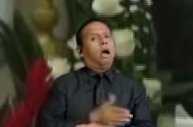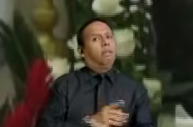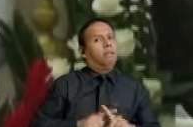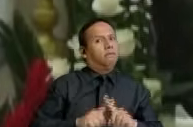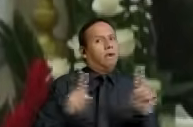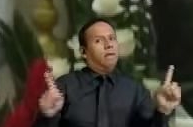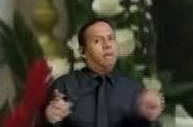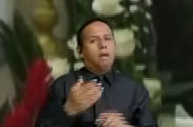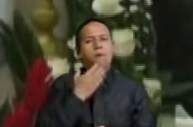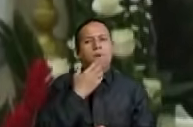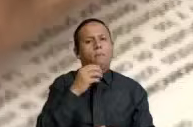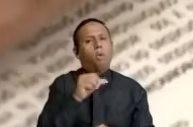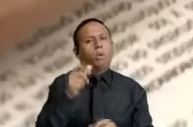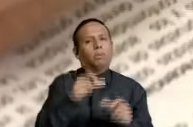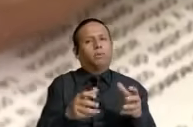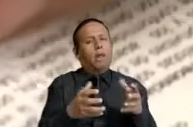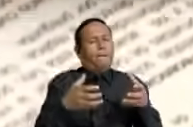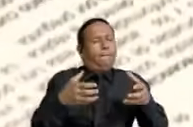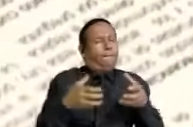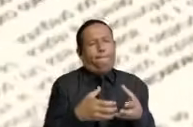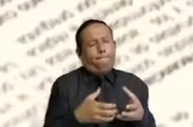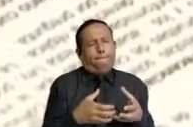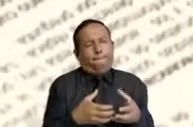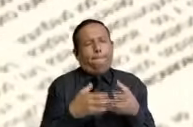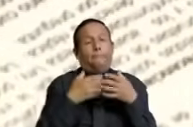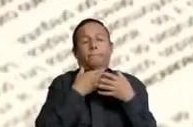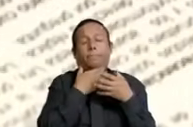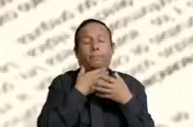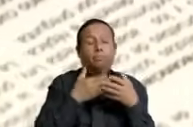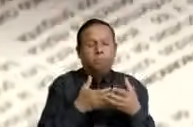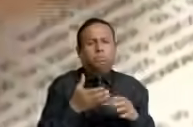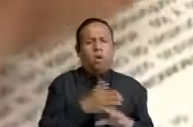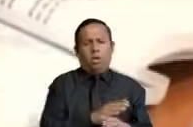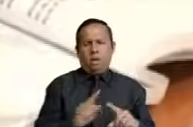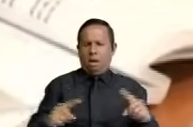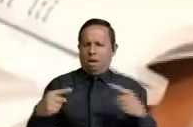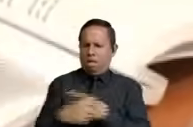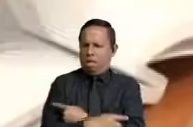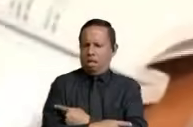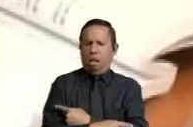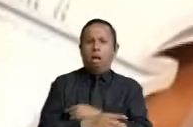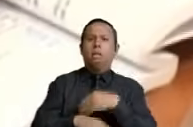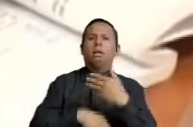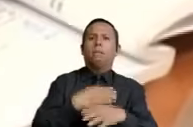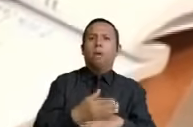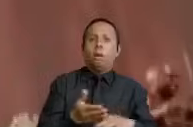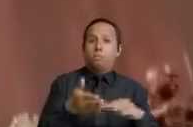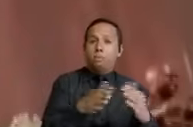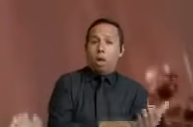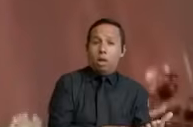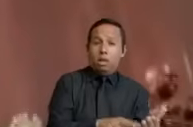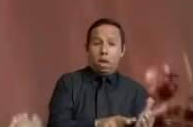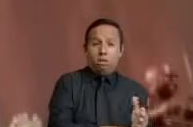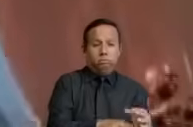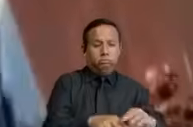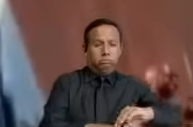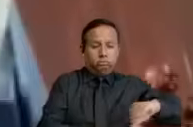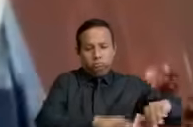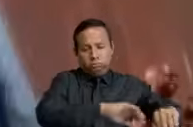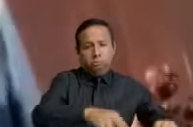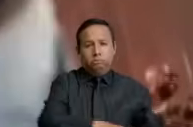causado por asfixia mecánica dista totalmente del informe que provino de la exhumación de los restos mortales que existen dos